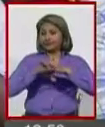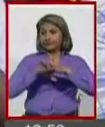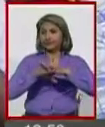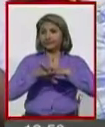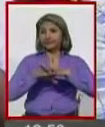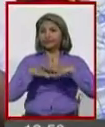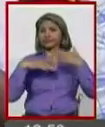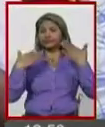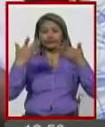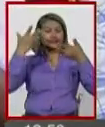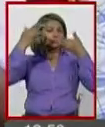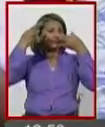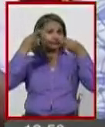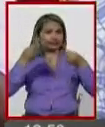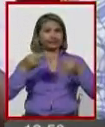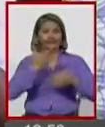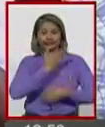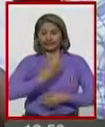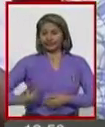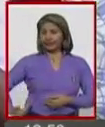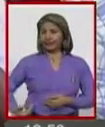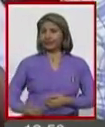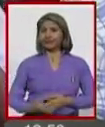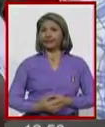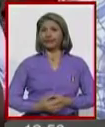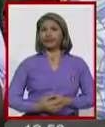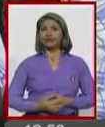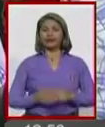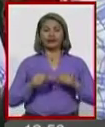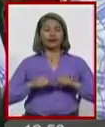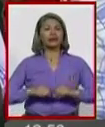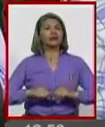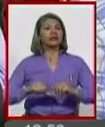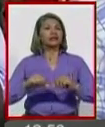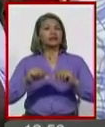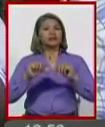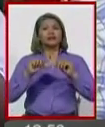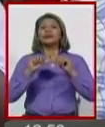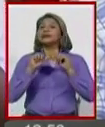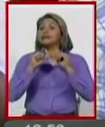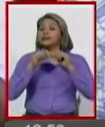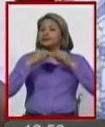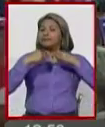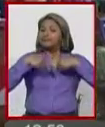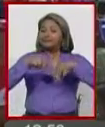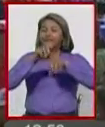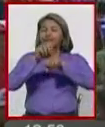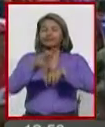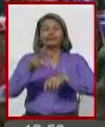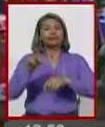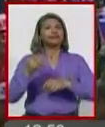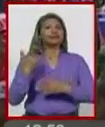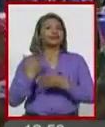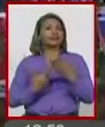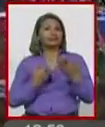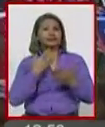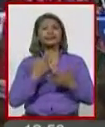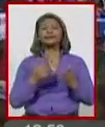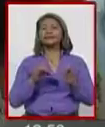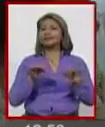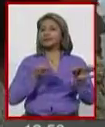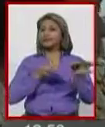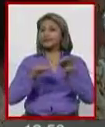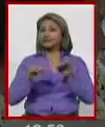fundamento con esta decisión que ha tomado nuestro presidente que ellos sigan saliendo a las marchas. Y también quiero hacer